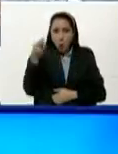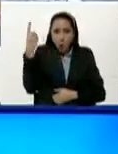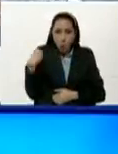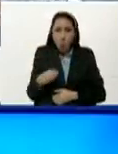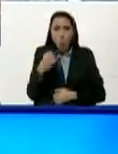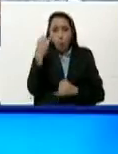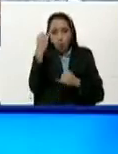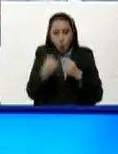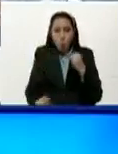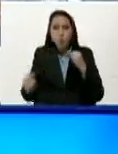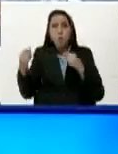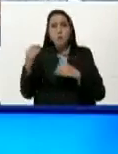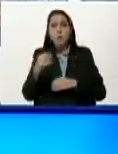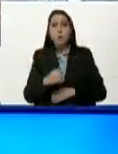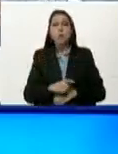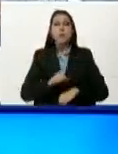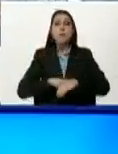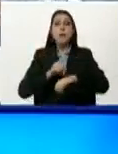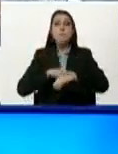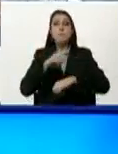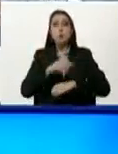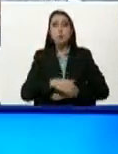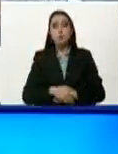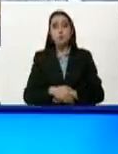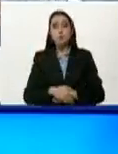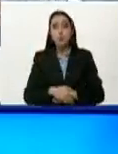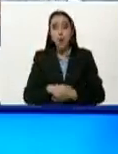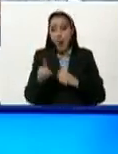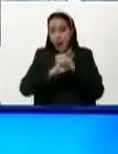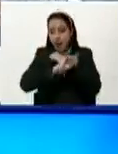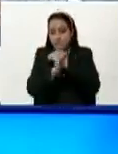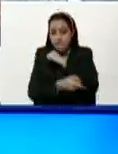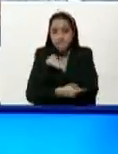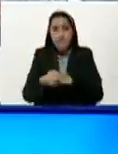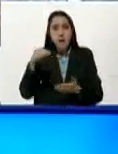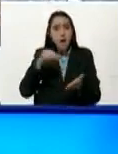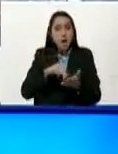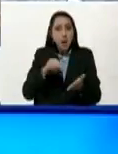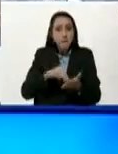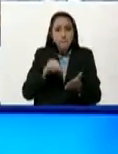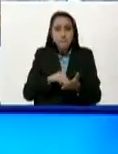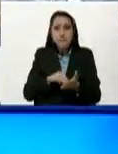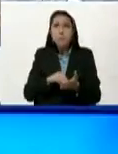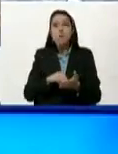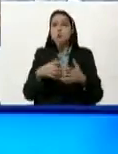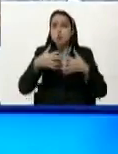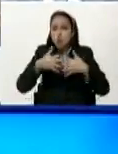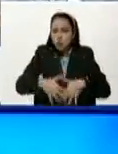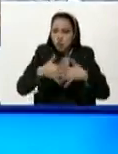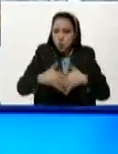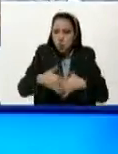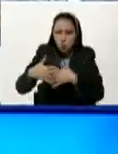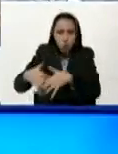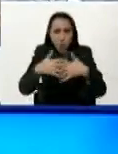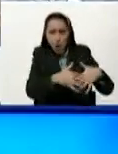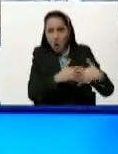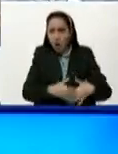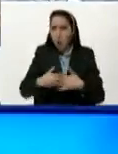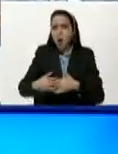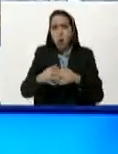los últimos tiempos el parque industrial del estado miranda se ha mantenido bueno